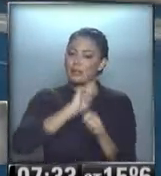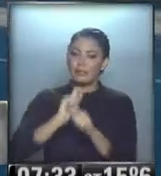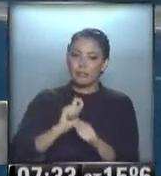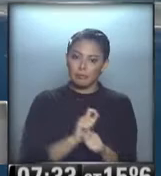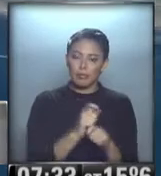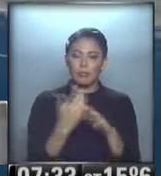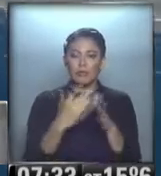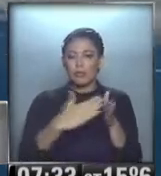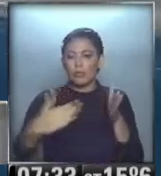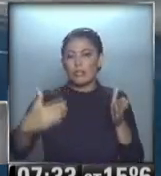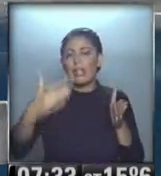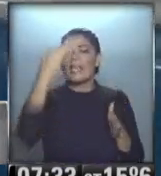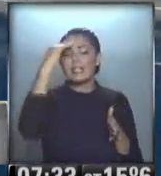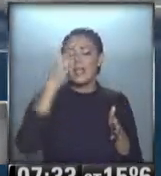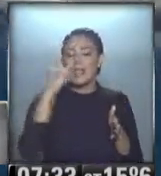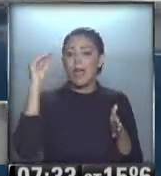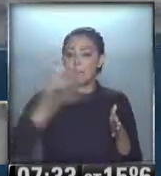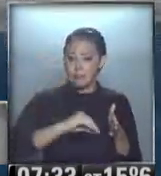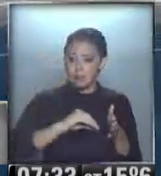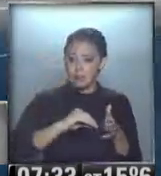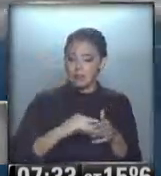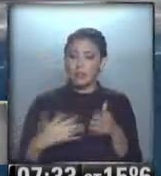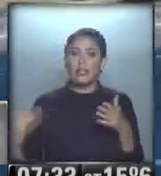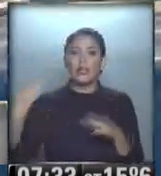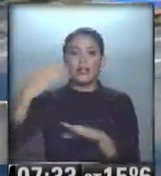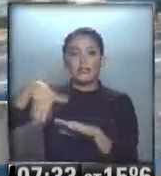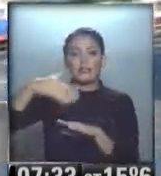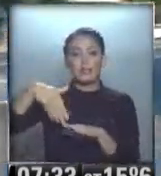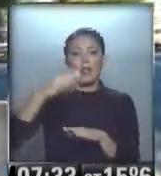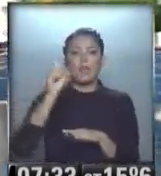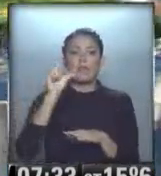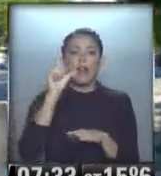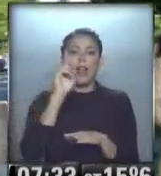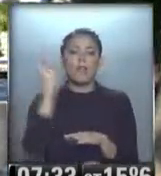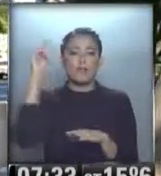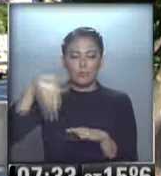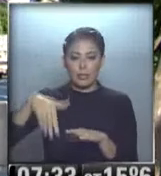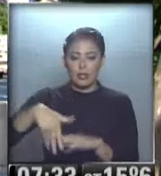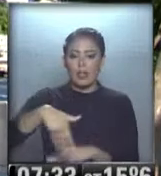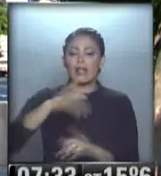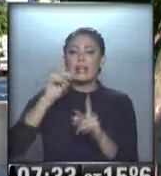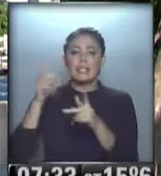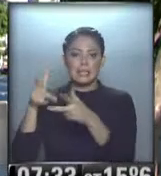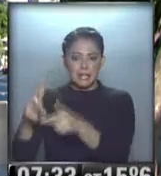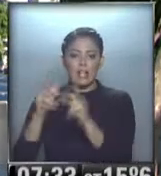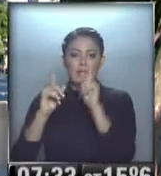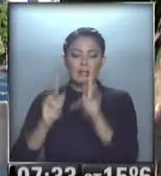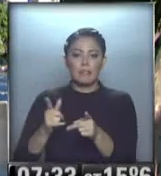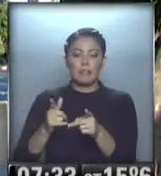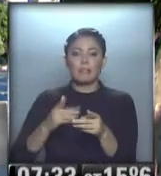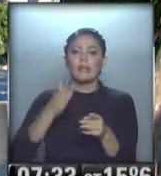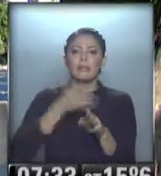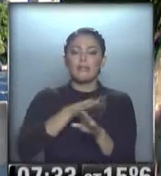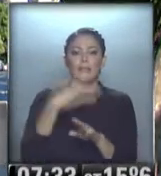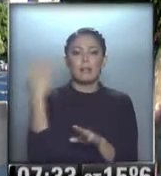por aproximadamente 15 días, está cerrado el ingreso a través de avenida Ricardo Balbín hacia, y también de acceso norte hacia el Río de la Plata,